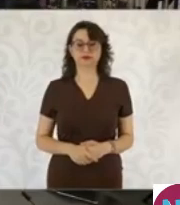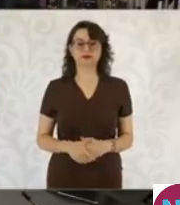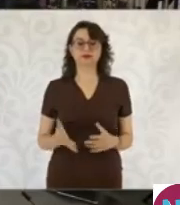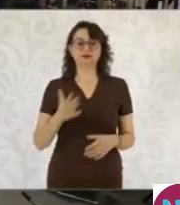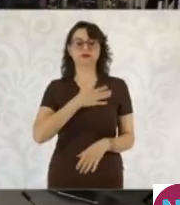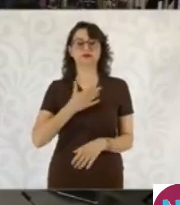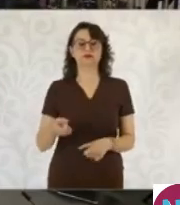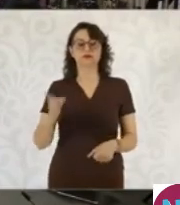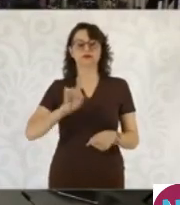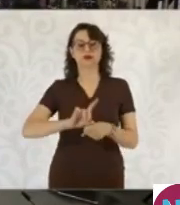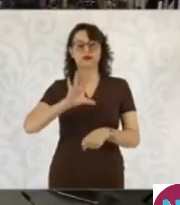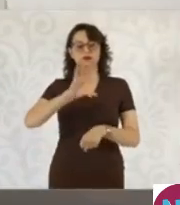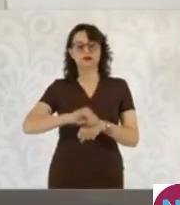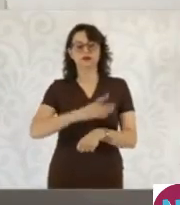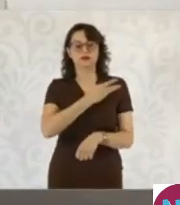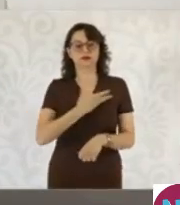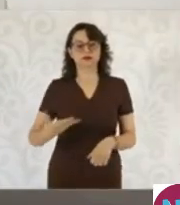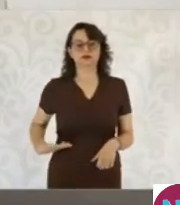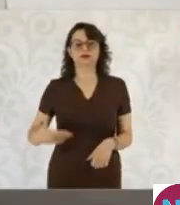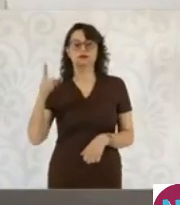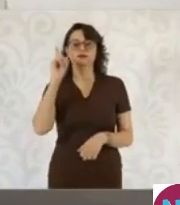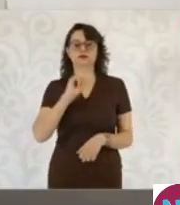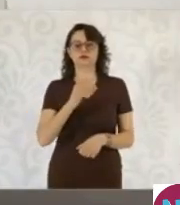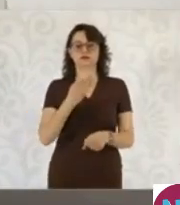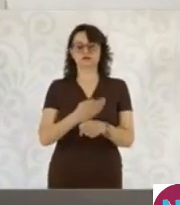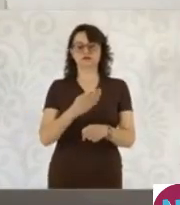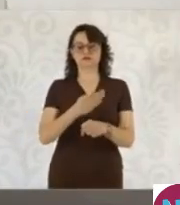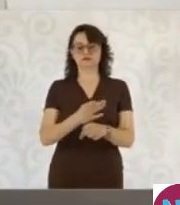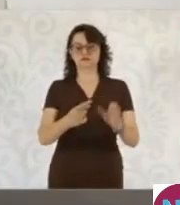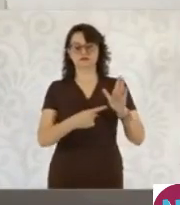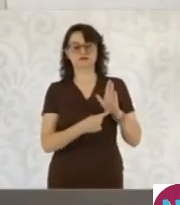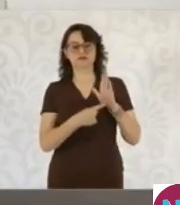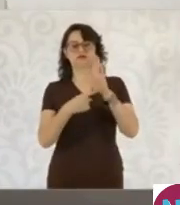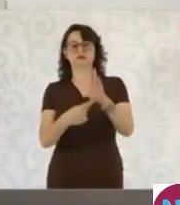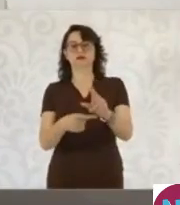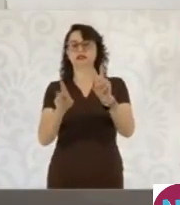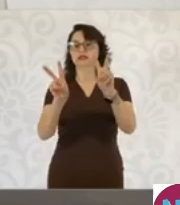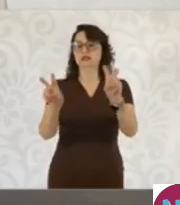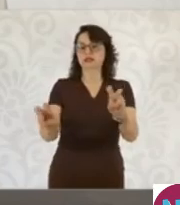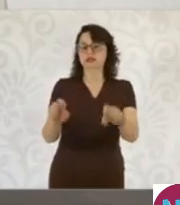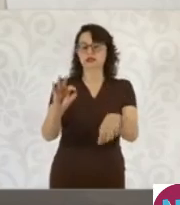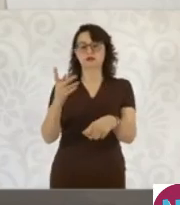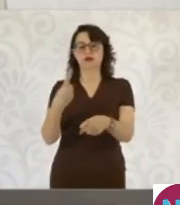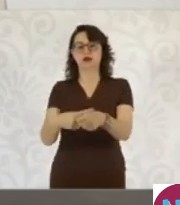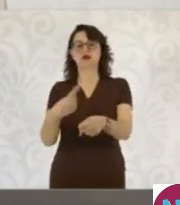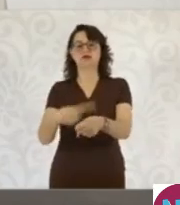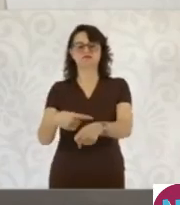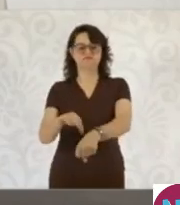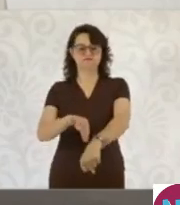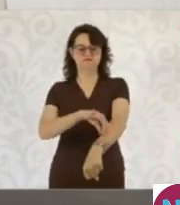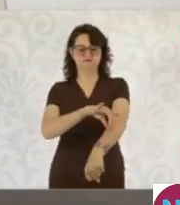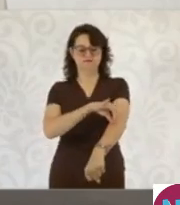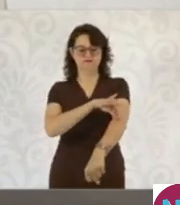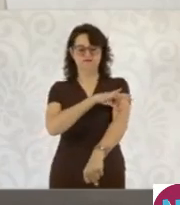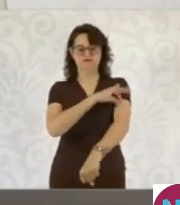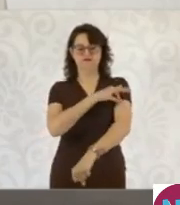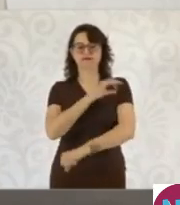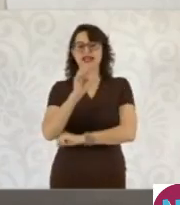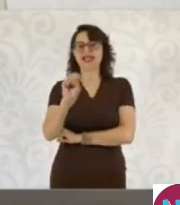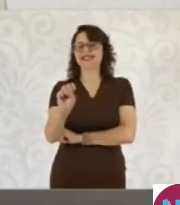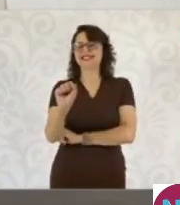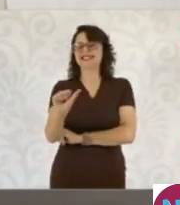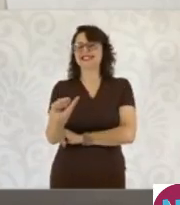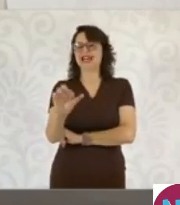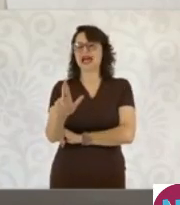Buenos días, con su permiso, Presidenta. Le daré continuidad a la presentación de sarampión previa que hizo el doctor David Karsinovich.